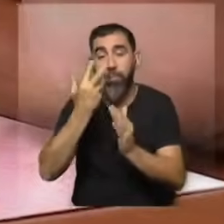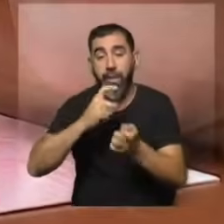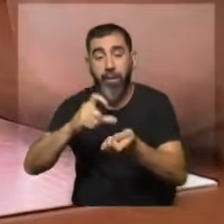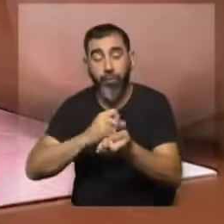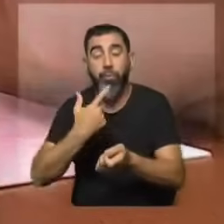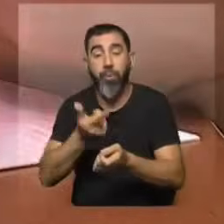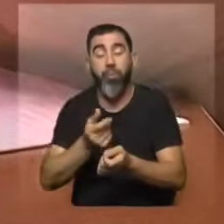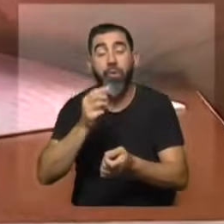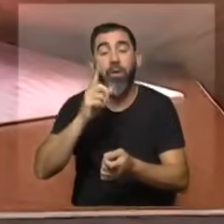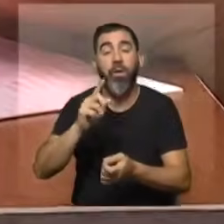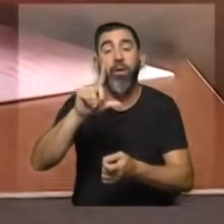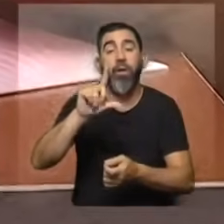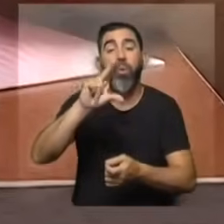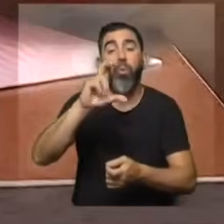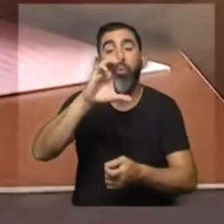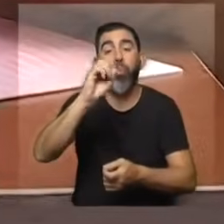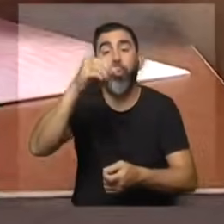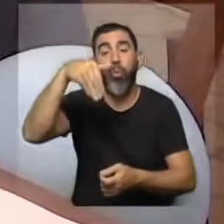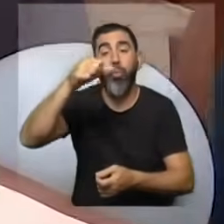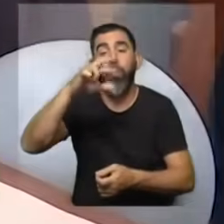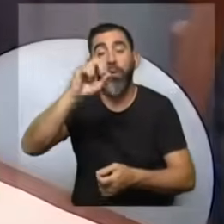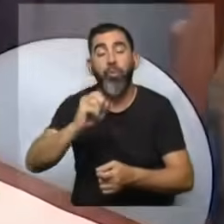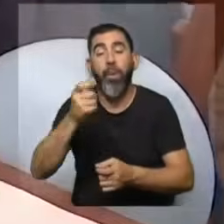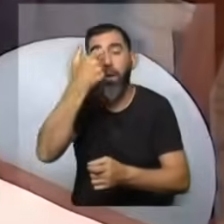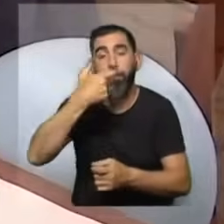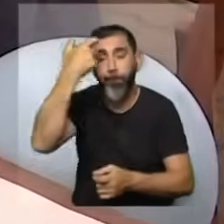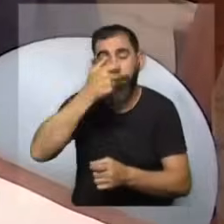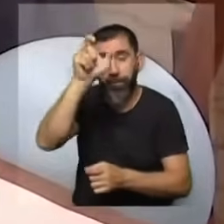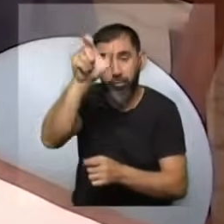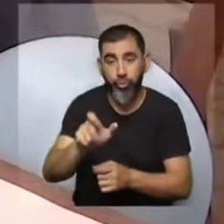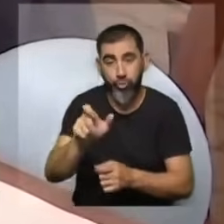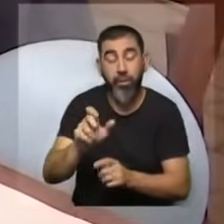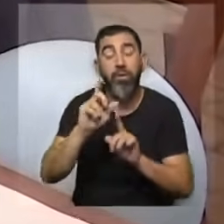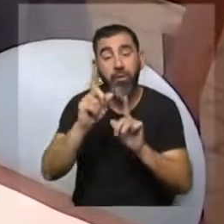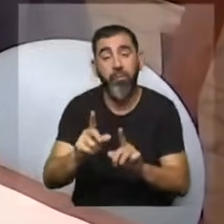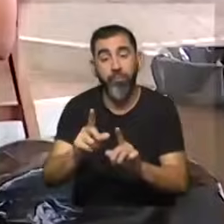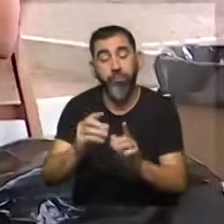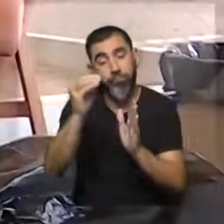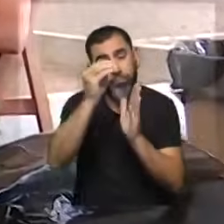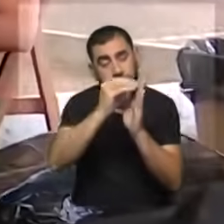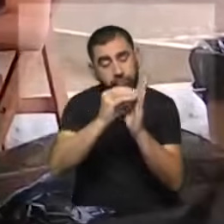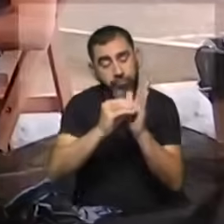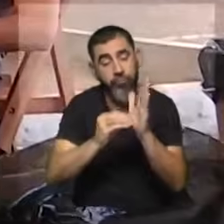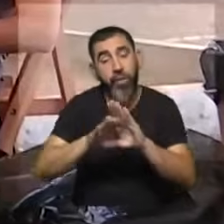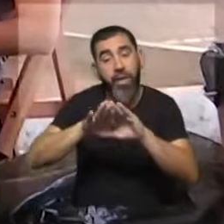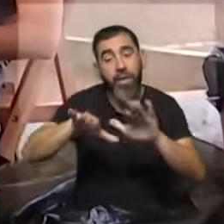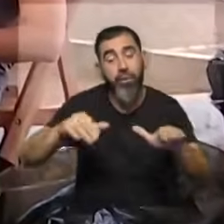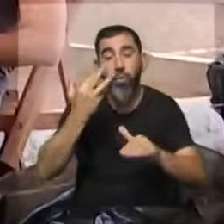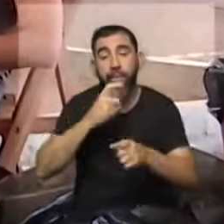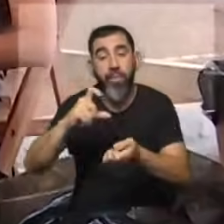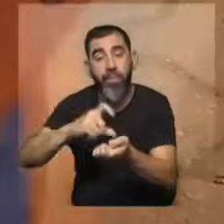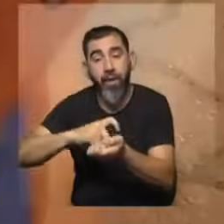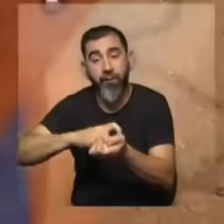ellos el glucómetro parlante para personas no videntes e también hicimos un registro de niños con diabetes